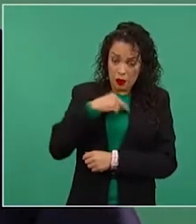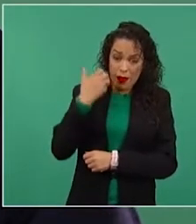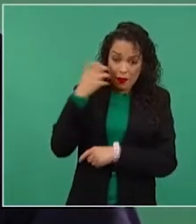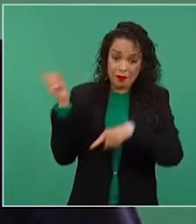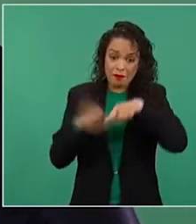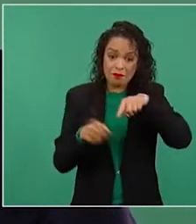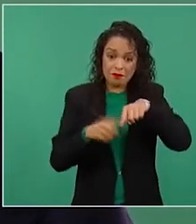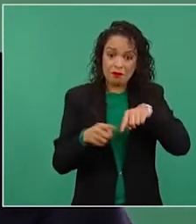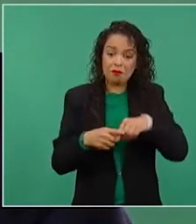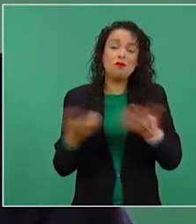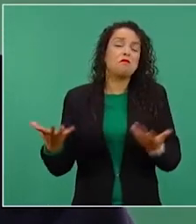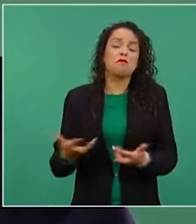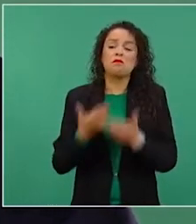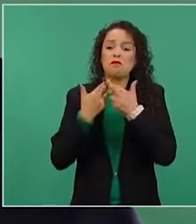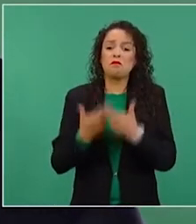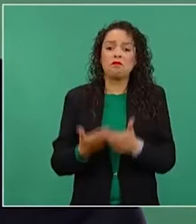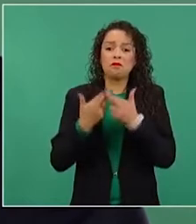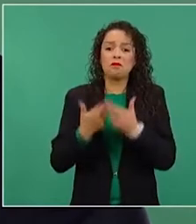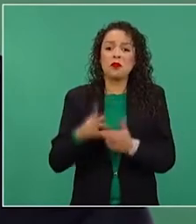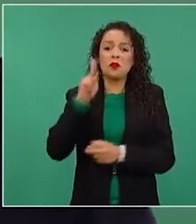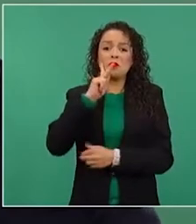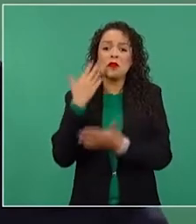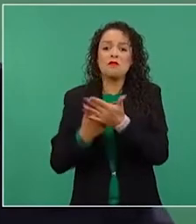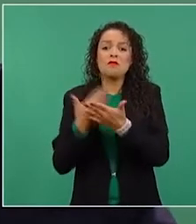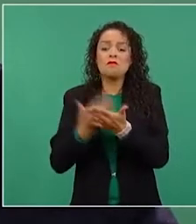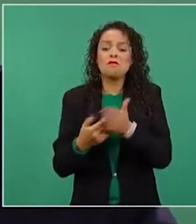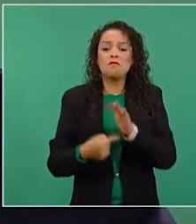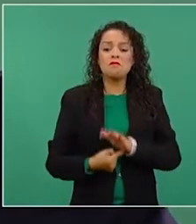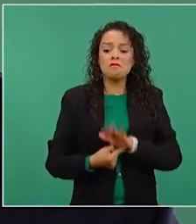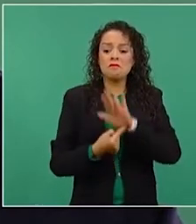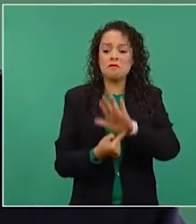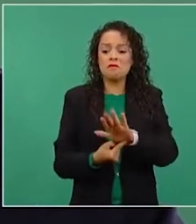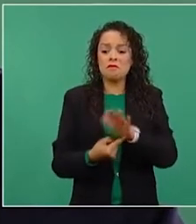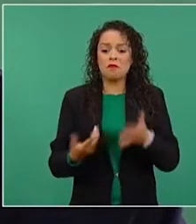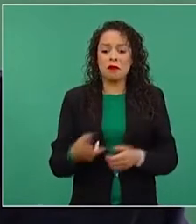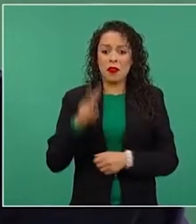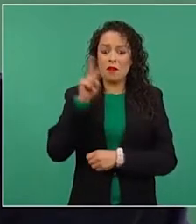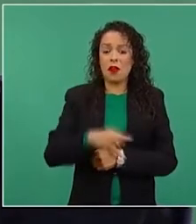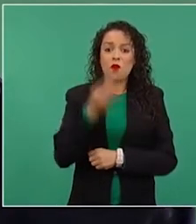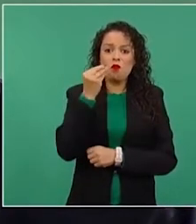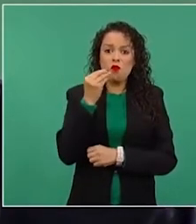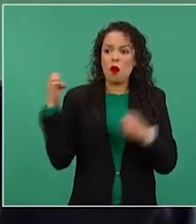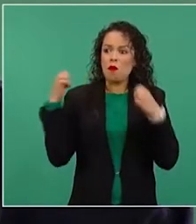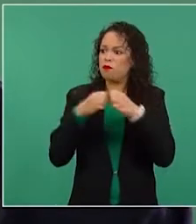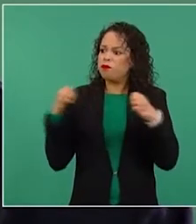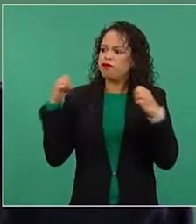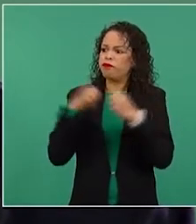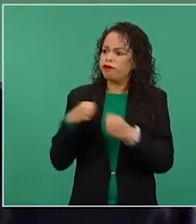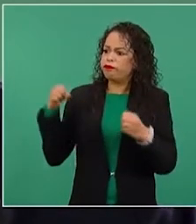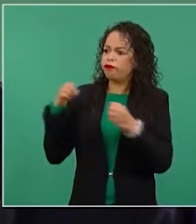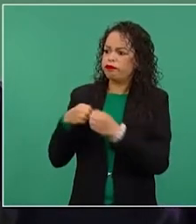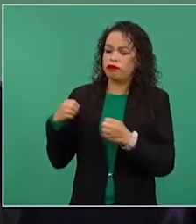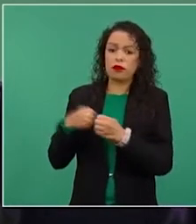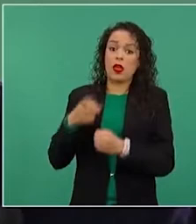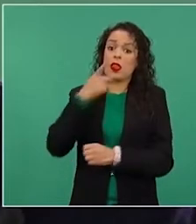tendríamos elementos, porque engañaron de que iban a invertir.